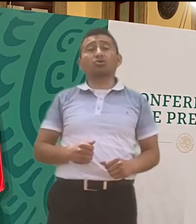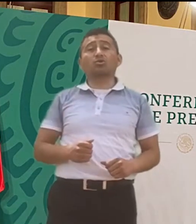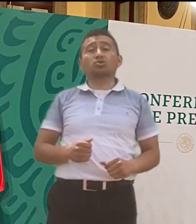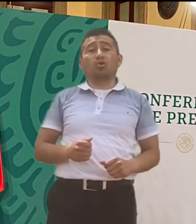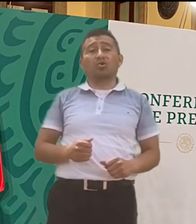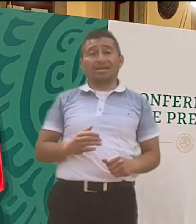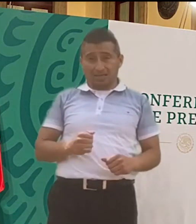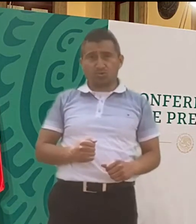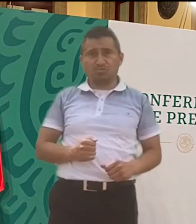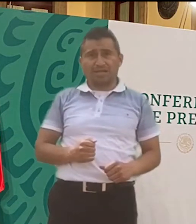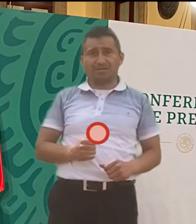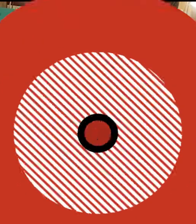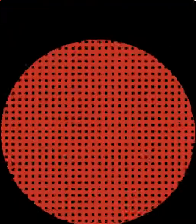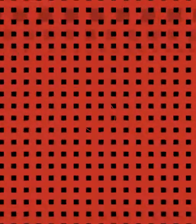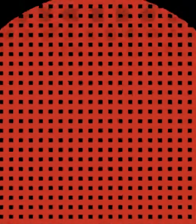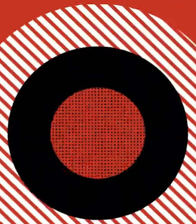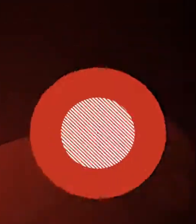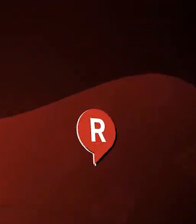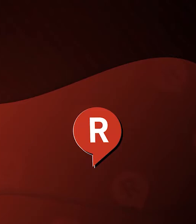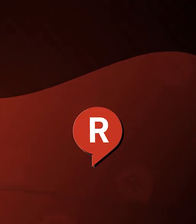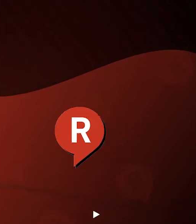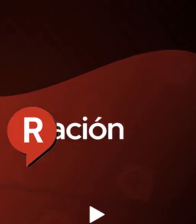Se informa con mucho gusto, Carlos Guzmán.